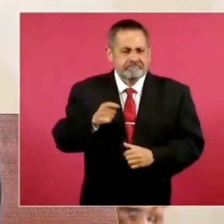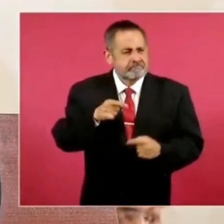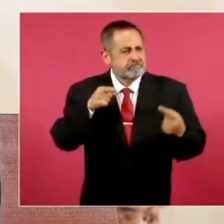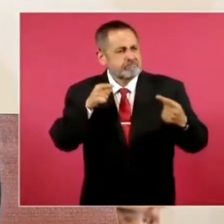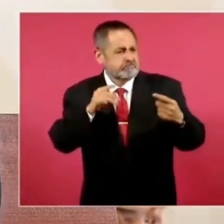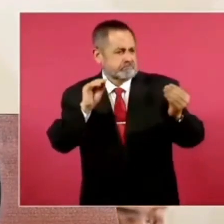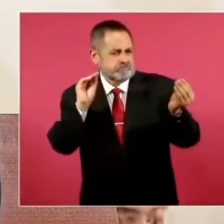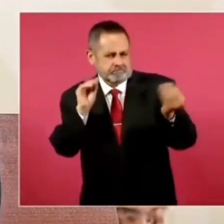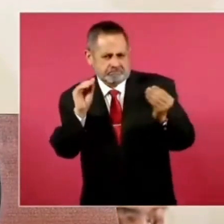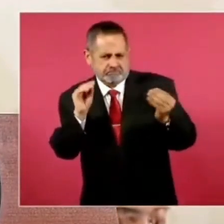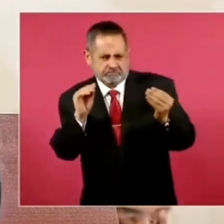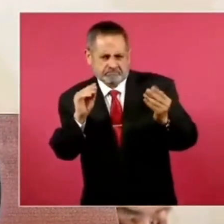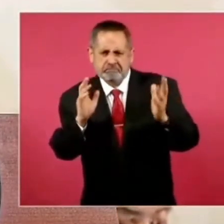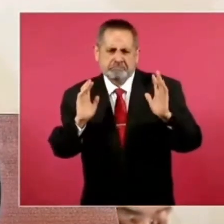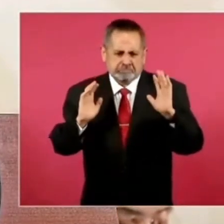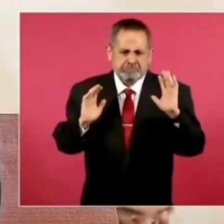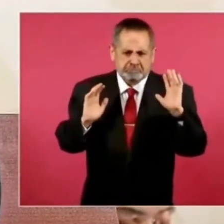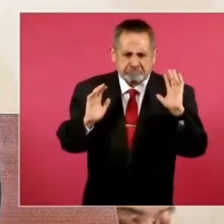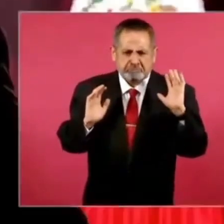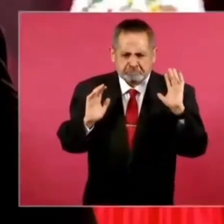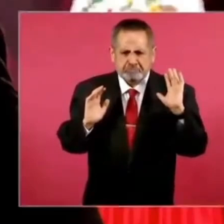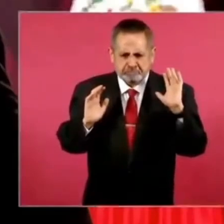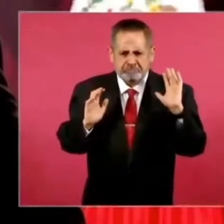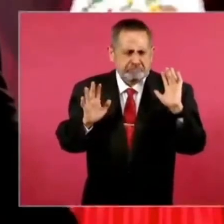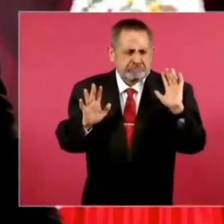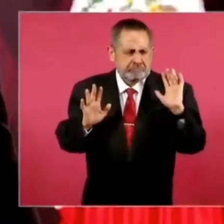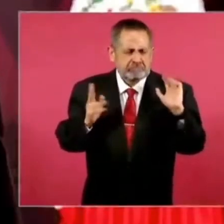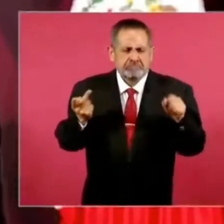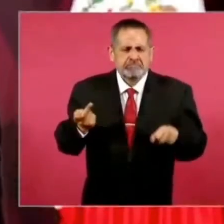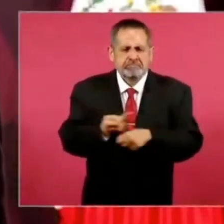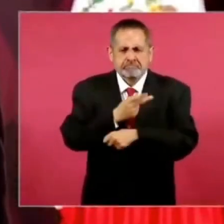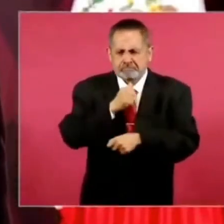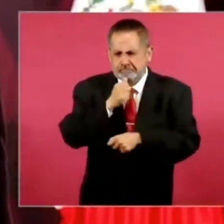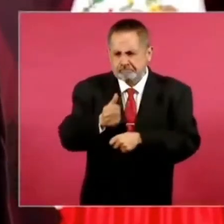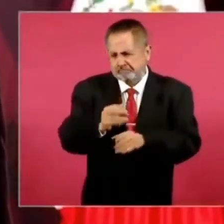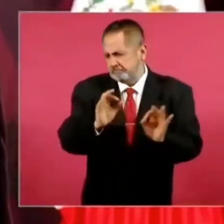confrontación política, pero no ha pasado a mayores.